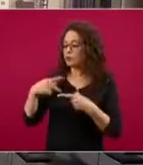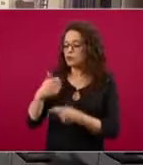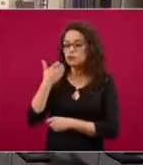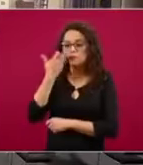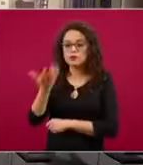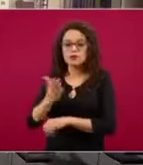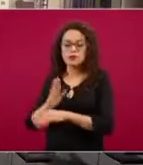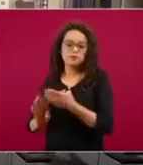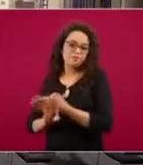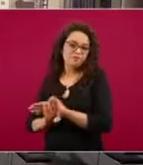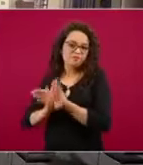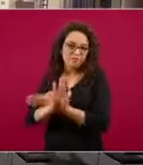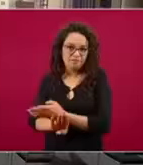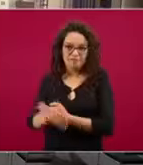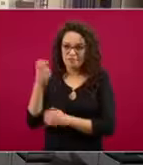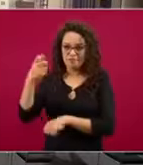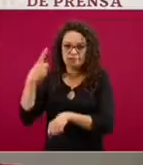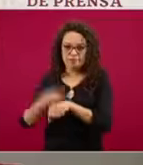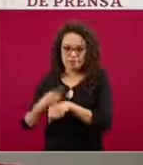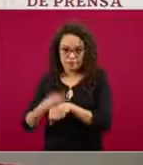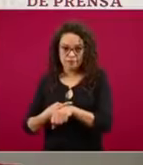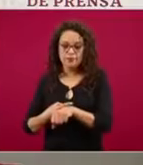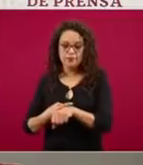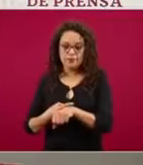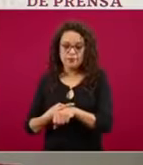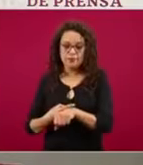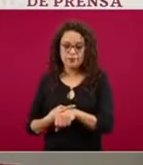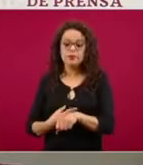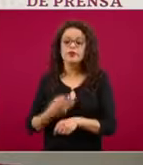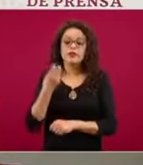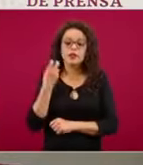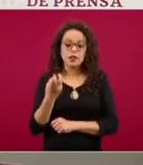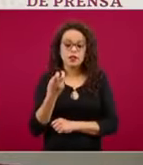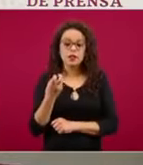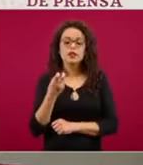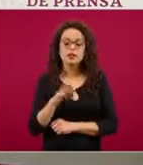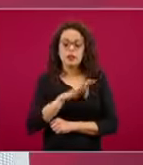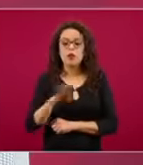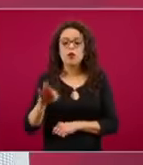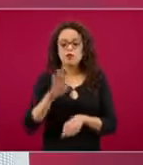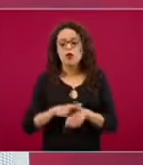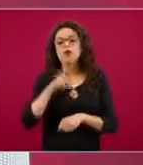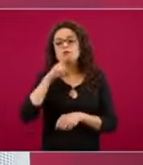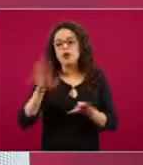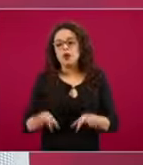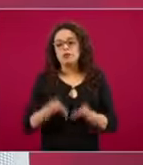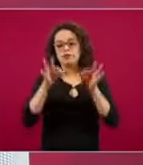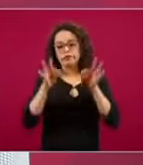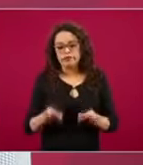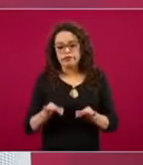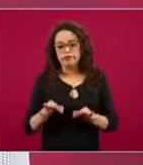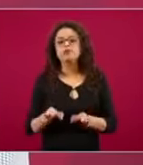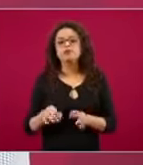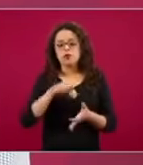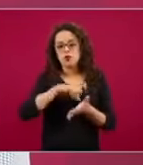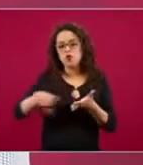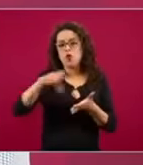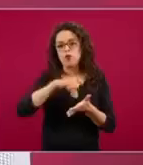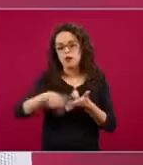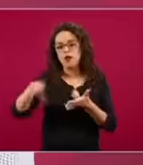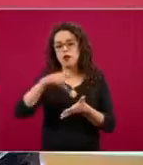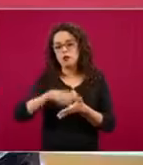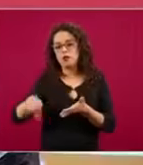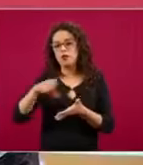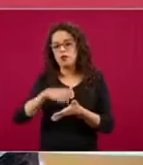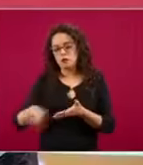la enfermedad, es decir, a nivel nacional, y entonces será mucho más eficiente estar invirtiendo en vacuna que pueda llegar a